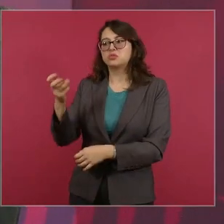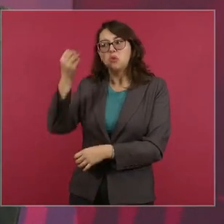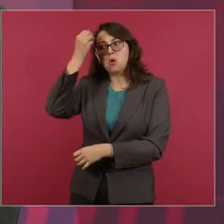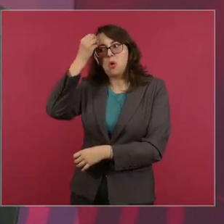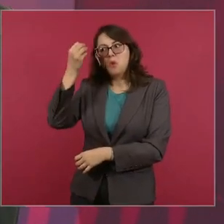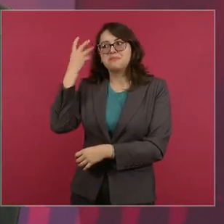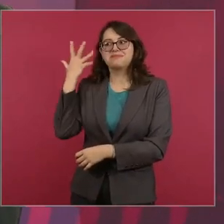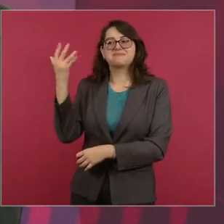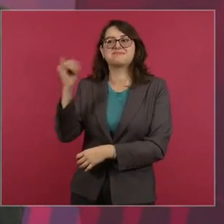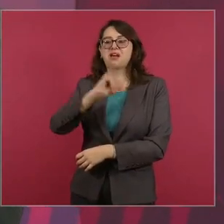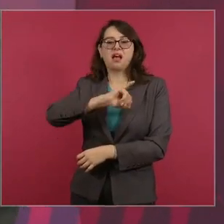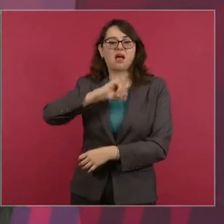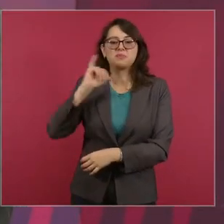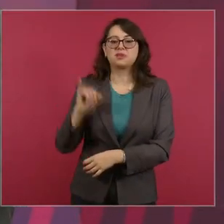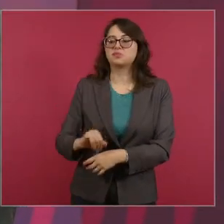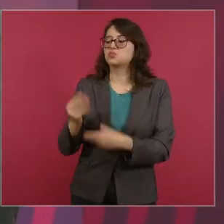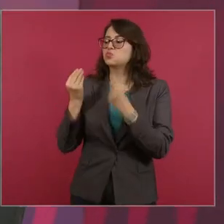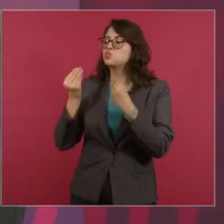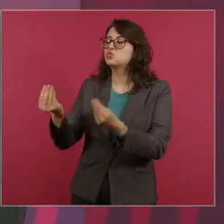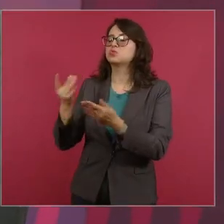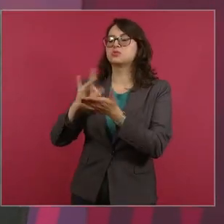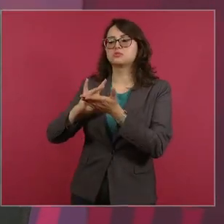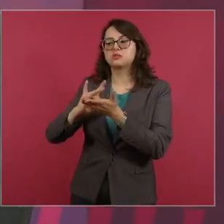de agradecer